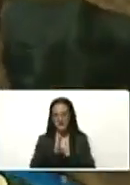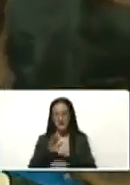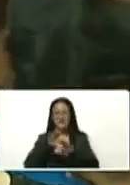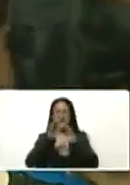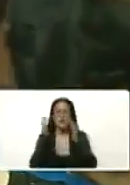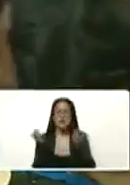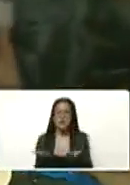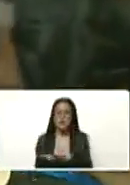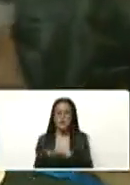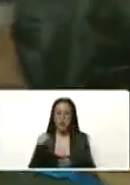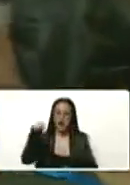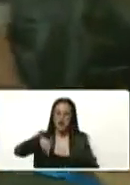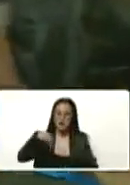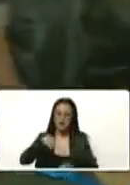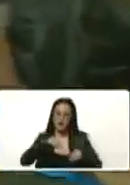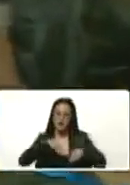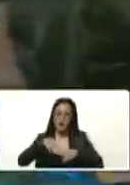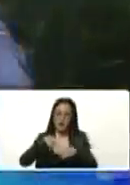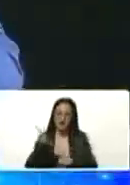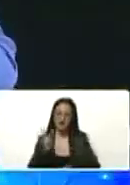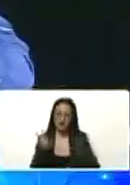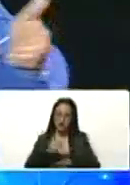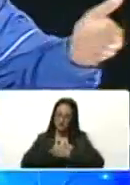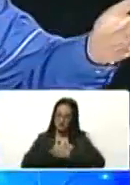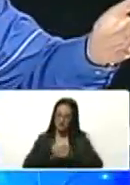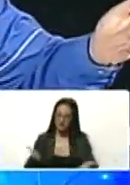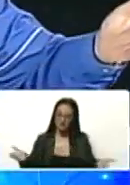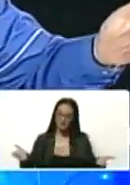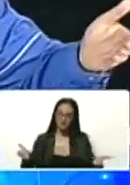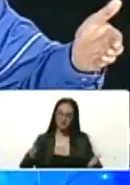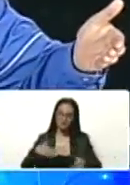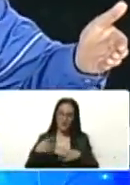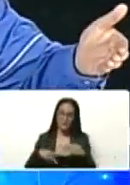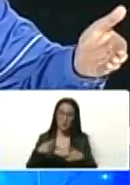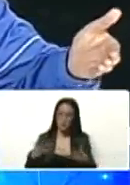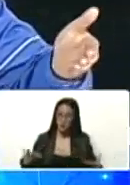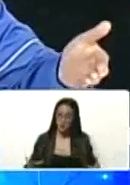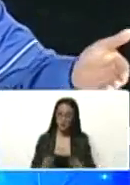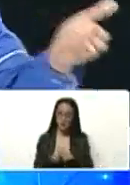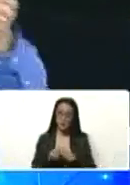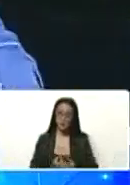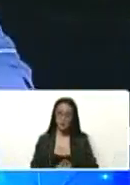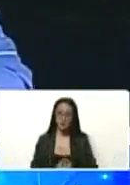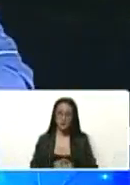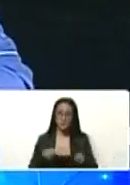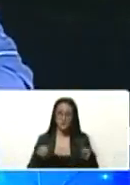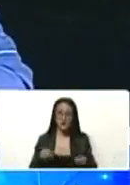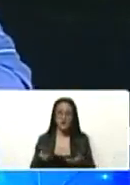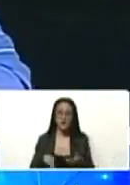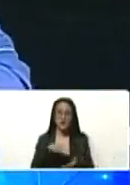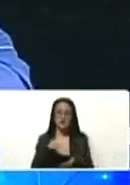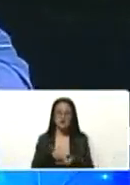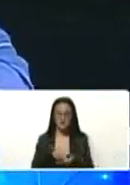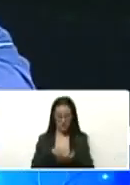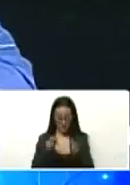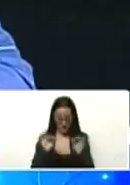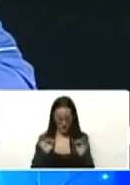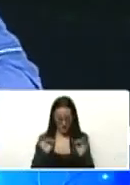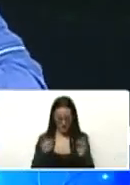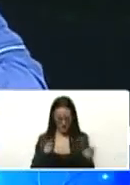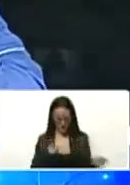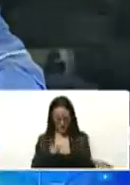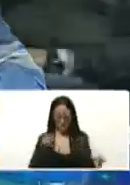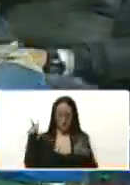mundo a producir en tierra venezolana. Vengan a producir juntos para el mercado nacional y para